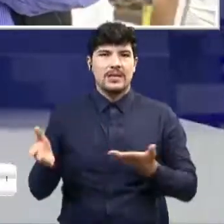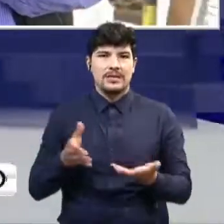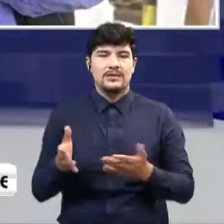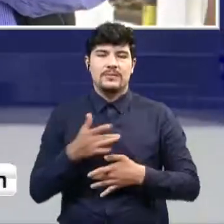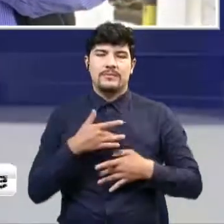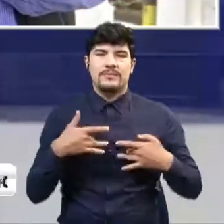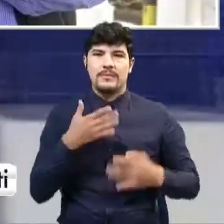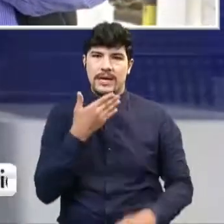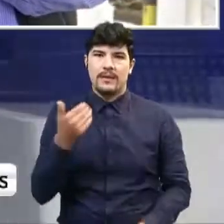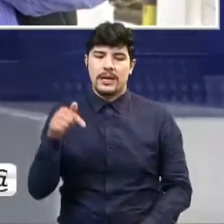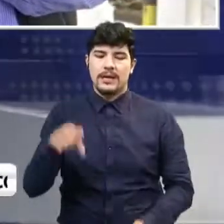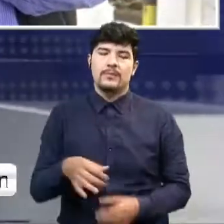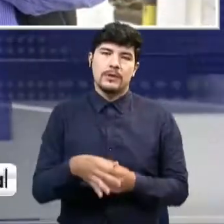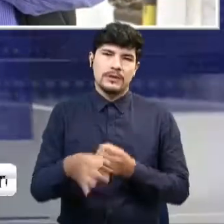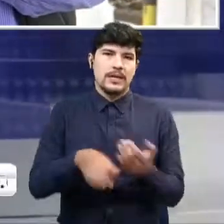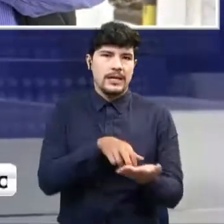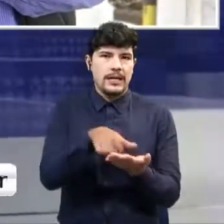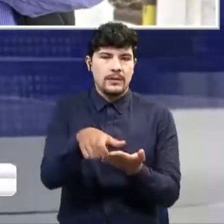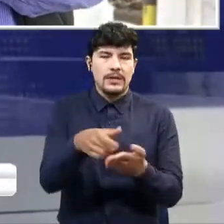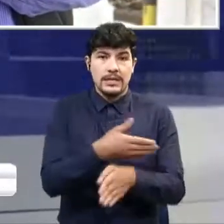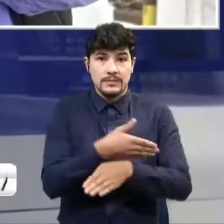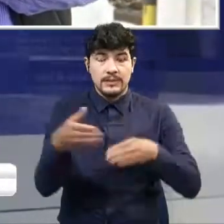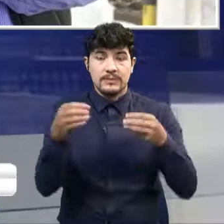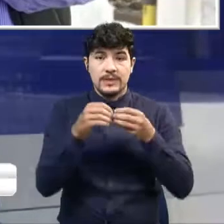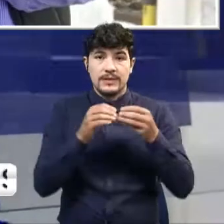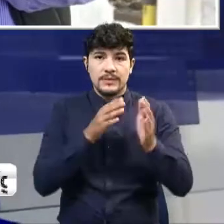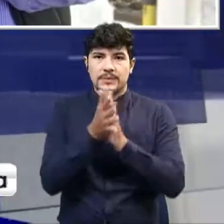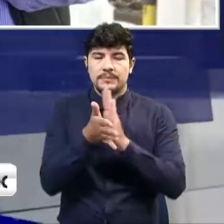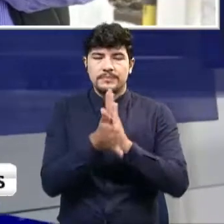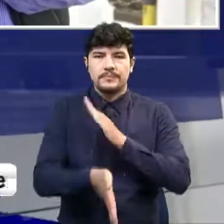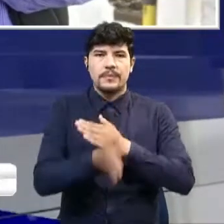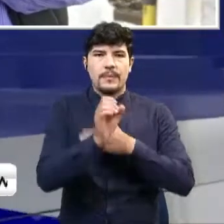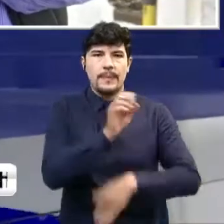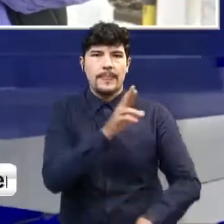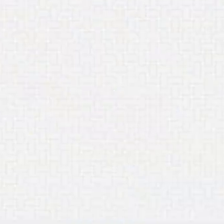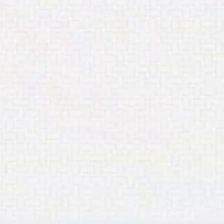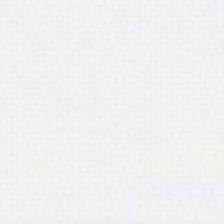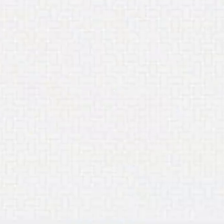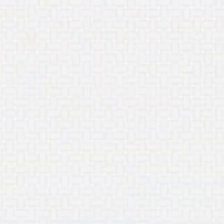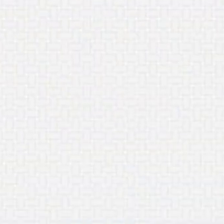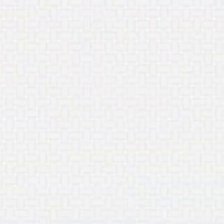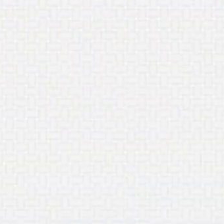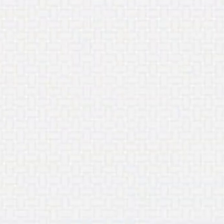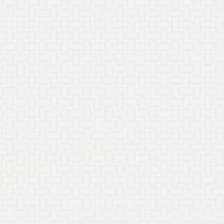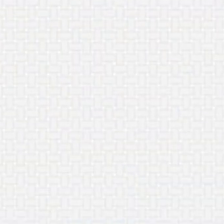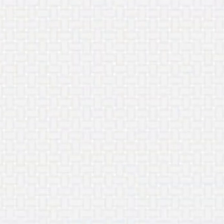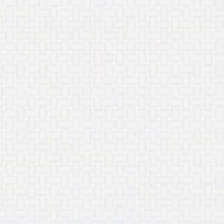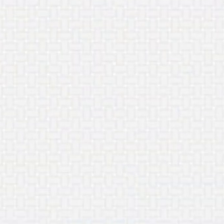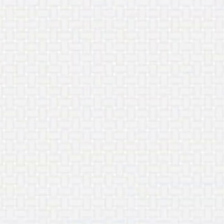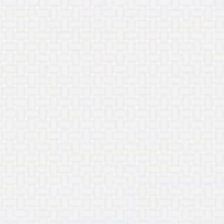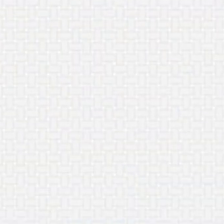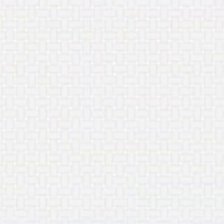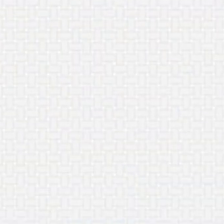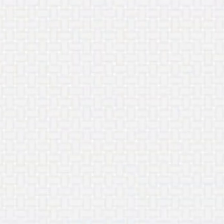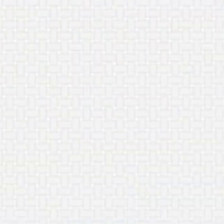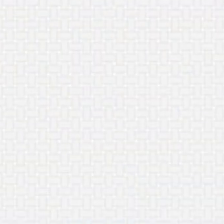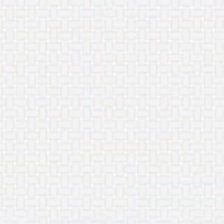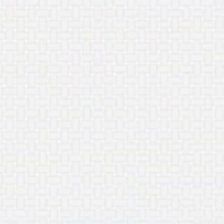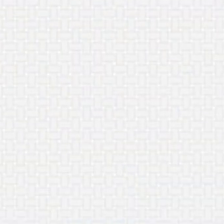eficiente con la cámara de jose benitez les informo pablo vázquez sandro puntocom